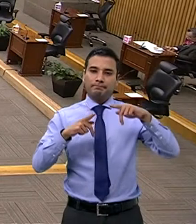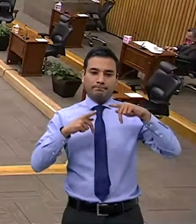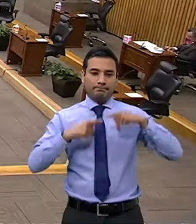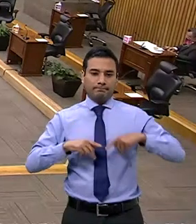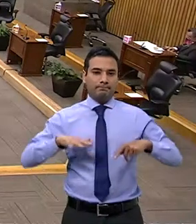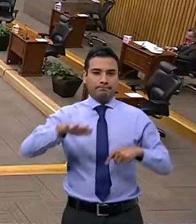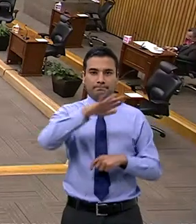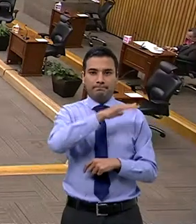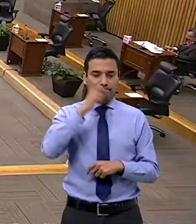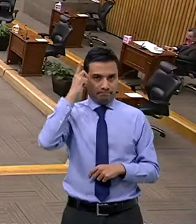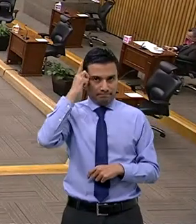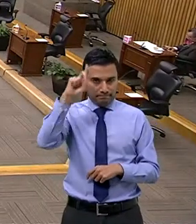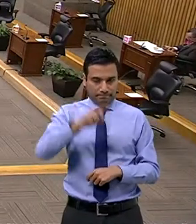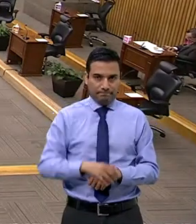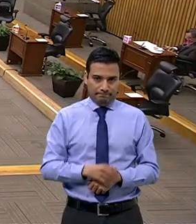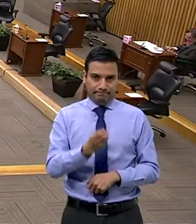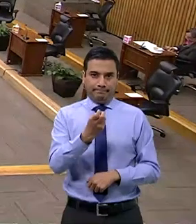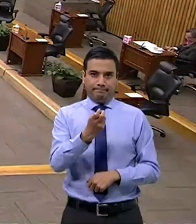buenas